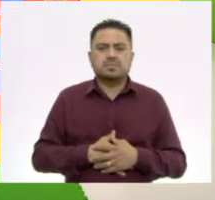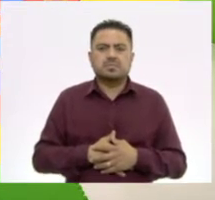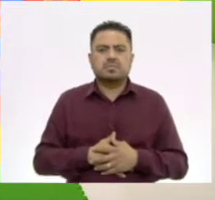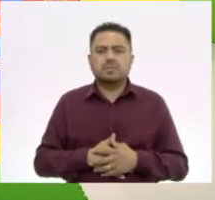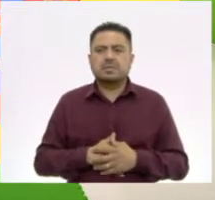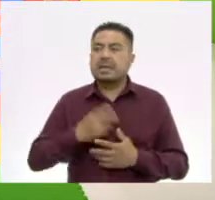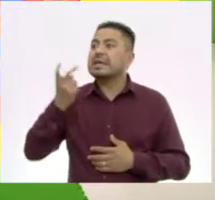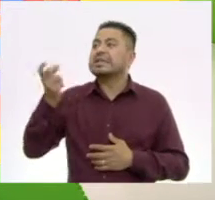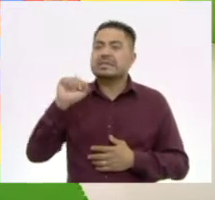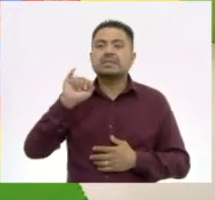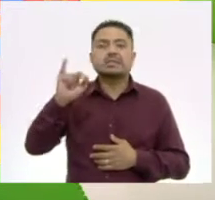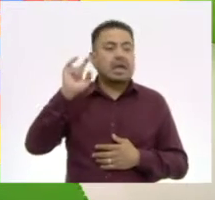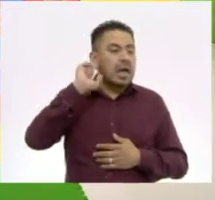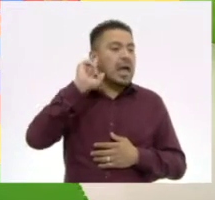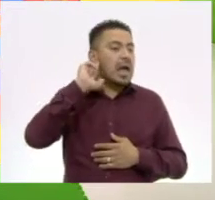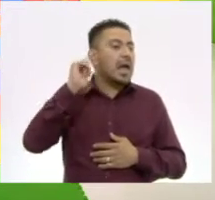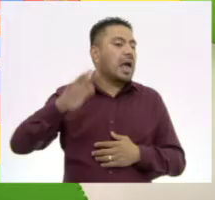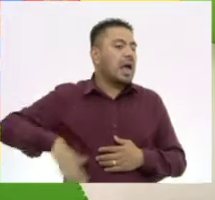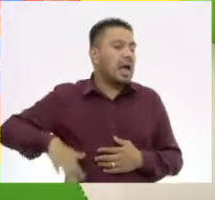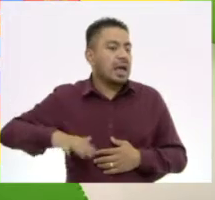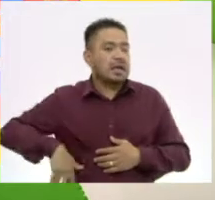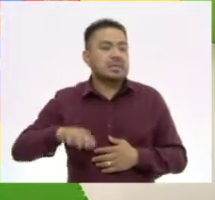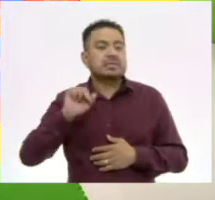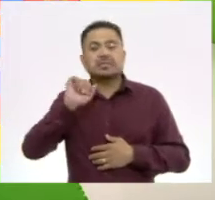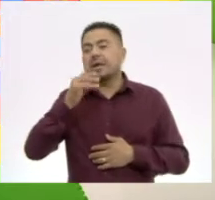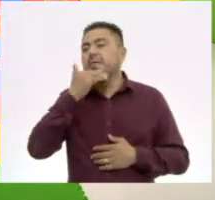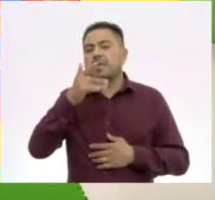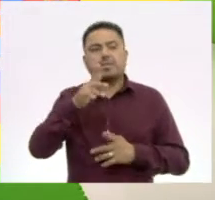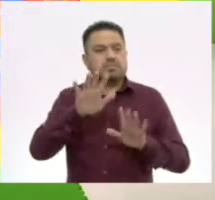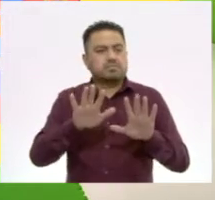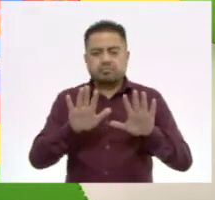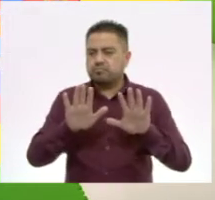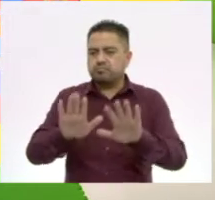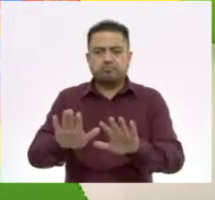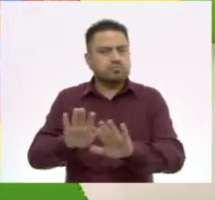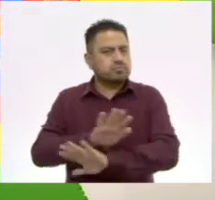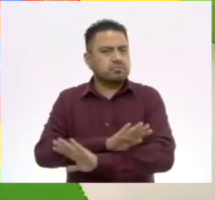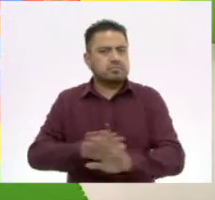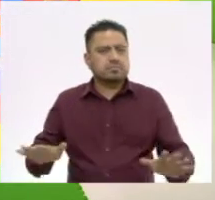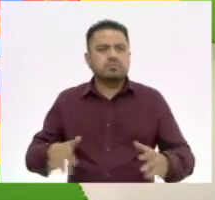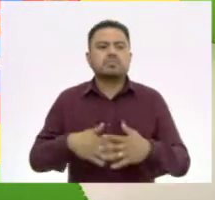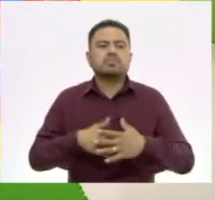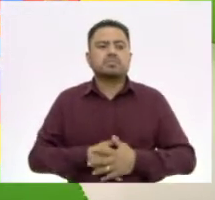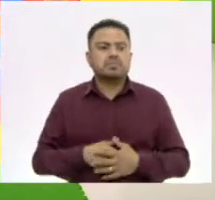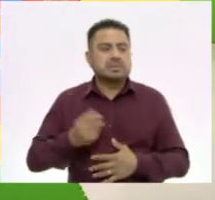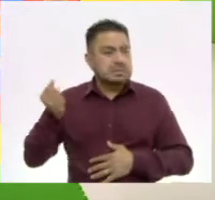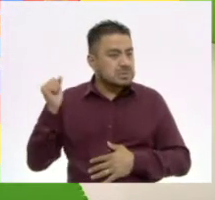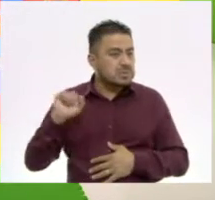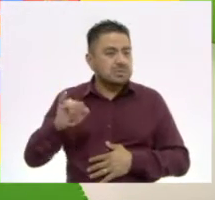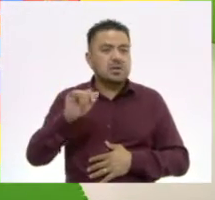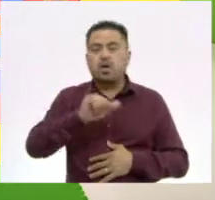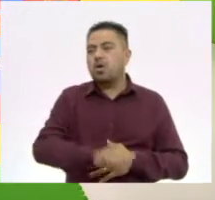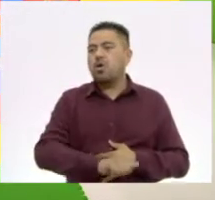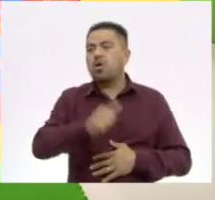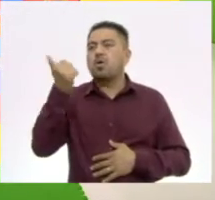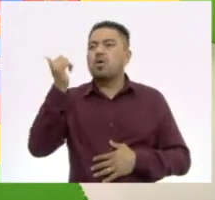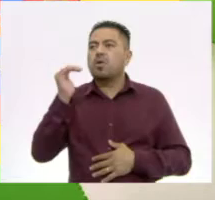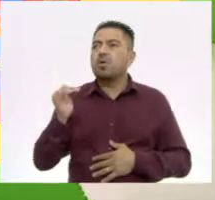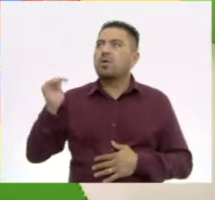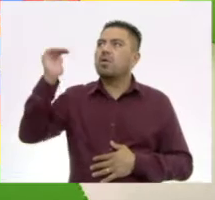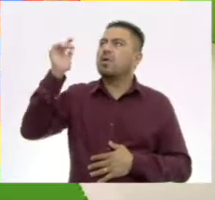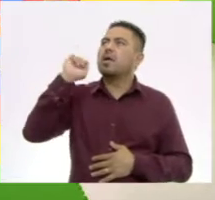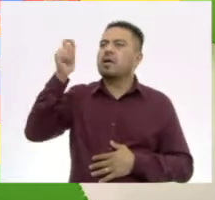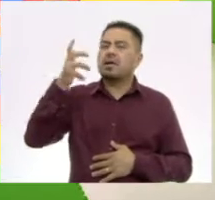es eso no sé muy bien de aquí sí a ver por aquí tenemos